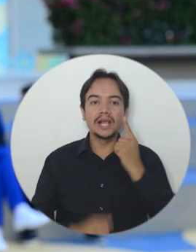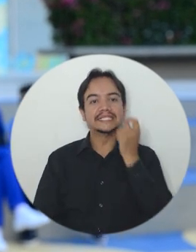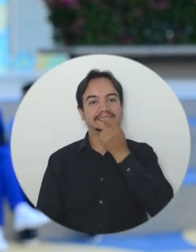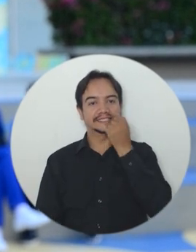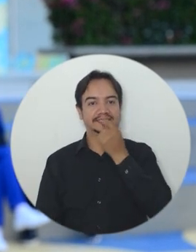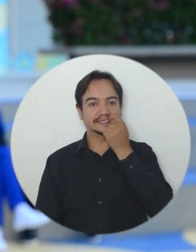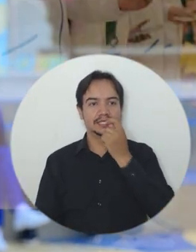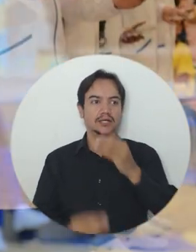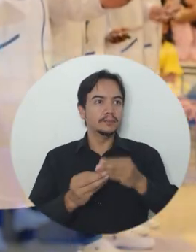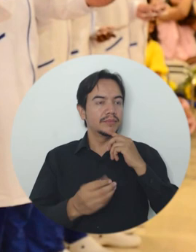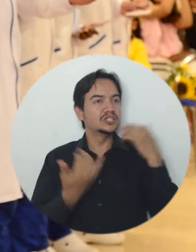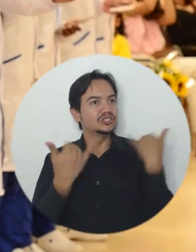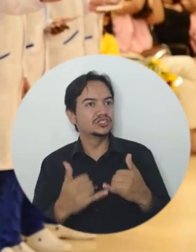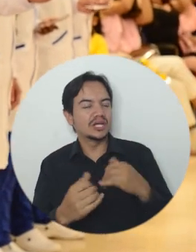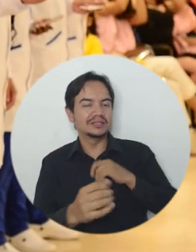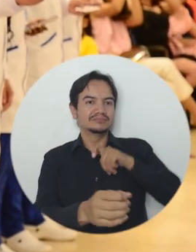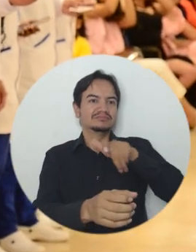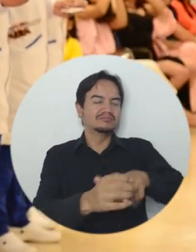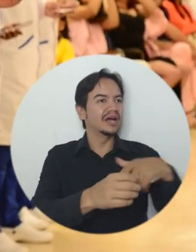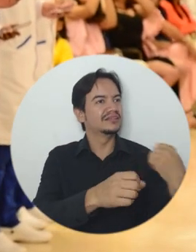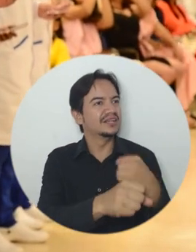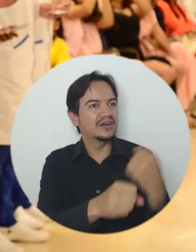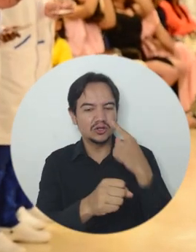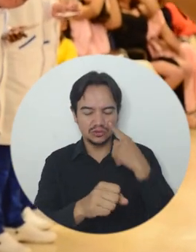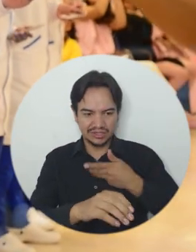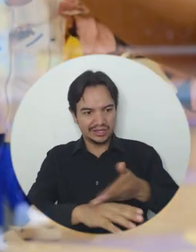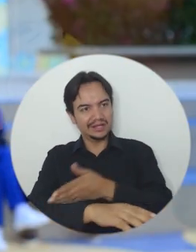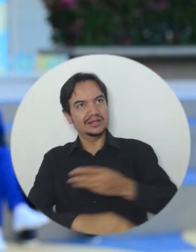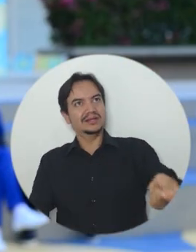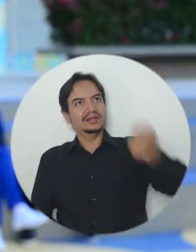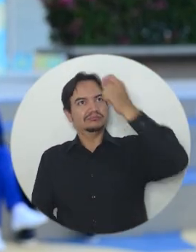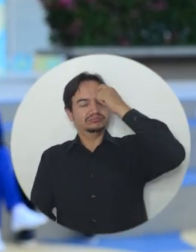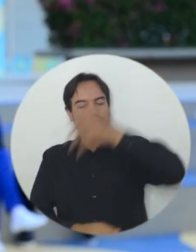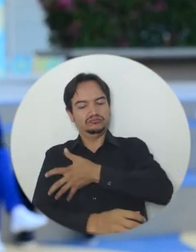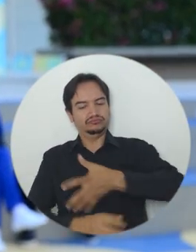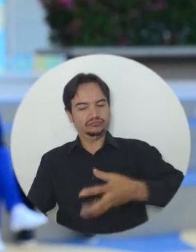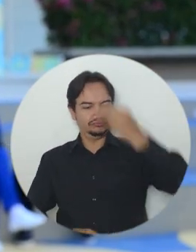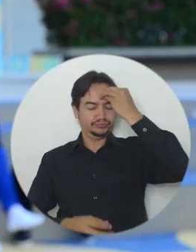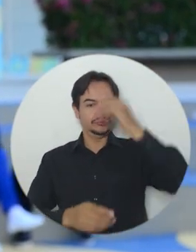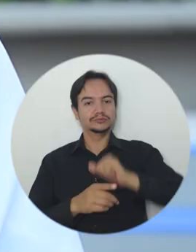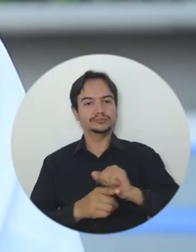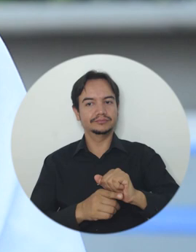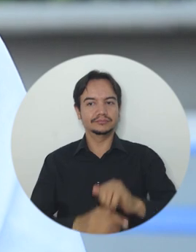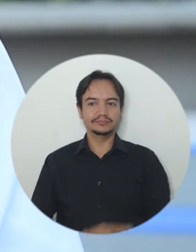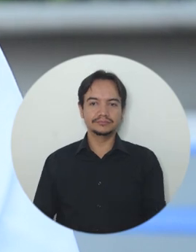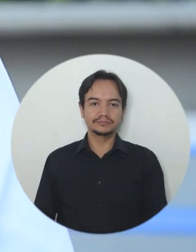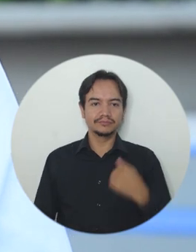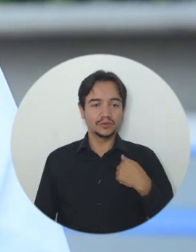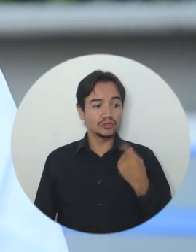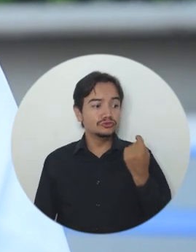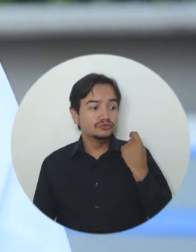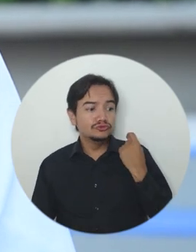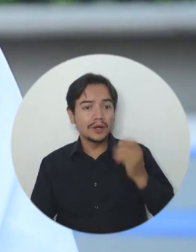en este caso ser odontólogos ya salir al mundo laboral a demostrar todo lo que nuestros docentes nos enseñaron pues